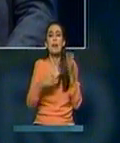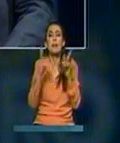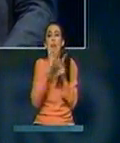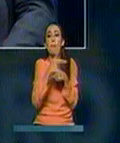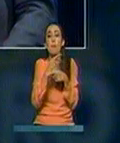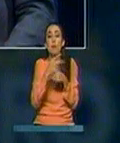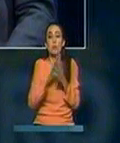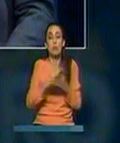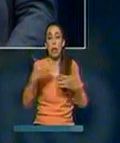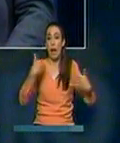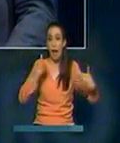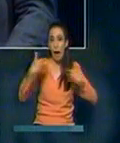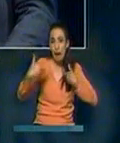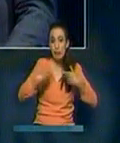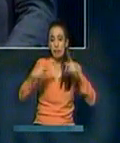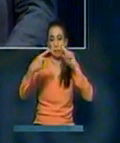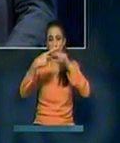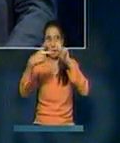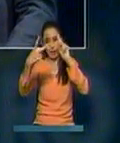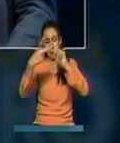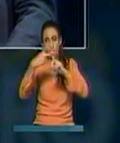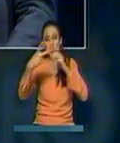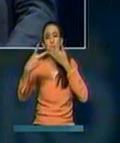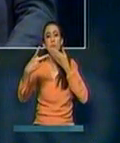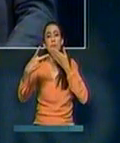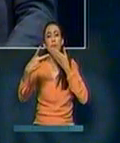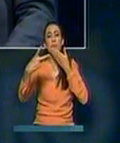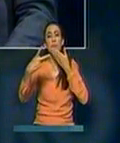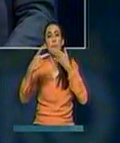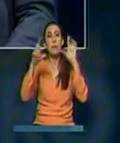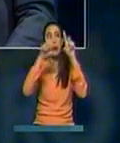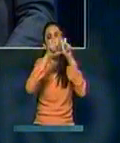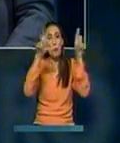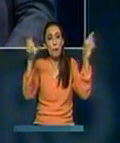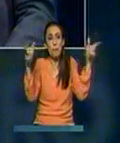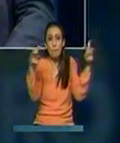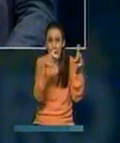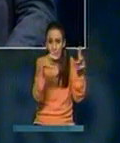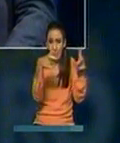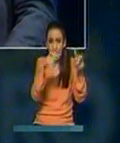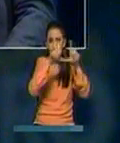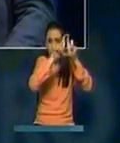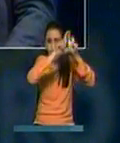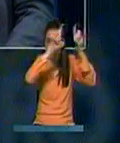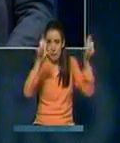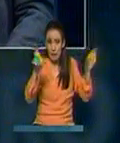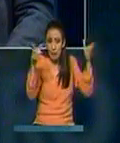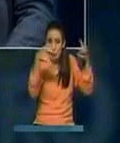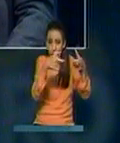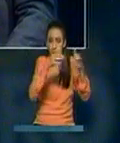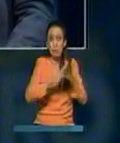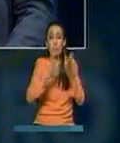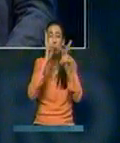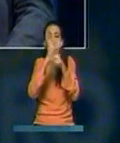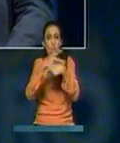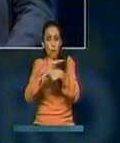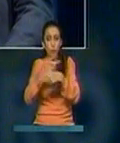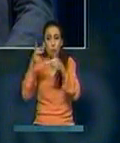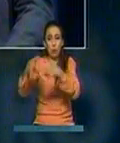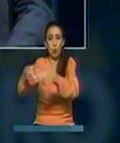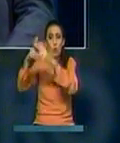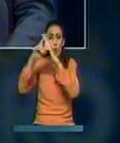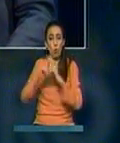para los artesanos, tenemos para las pequeñas, las microempresas, productos y créditos de